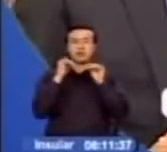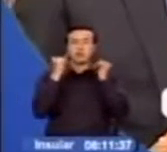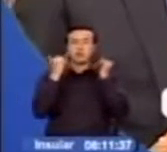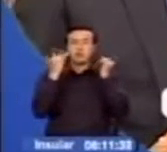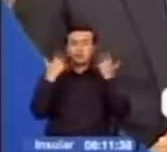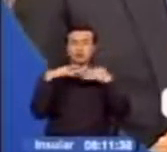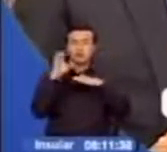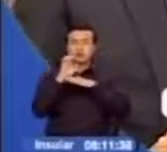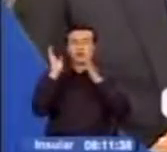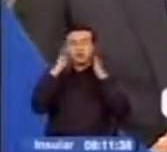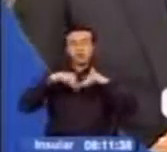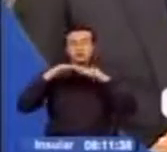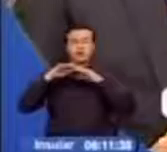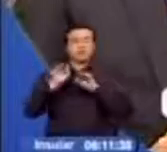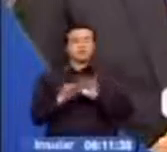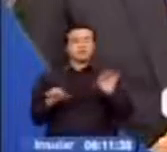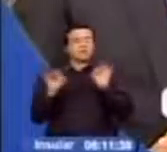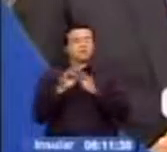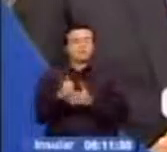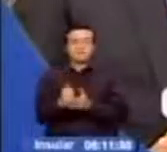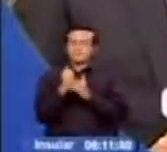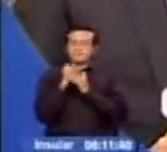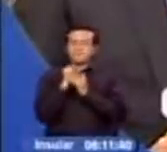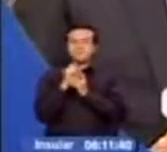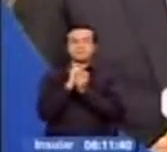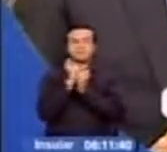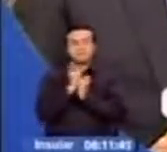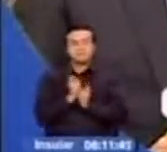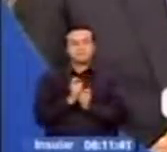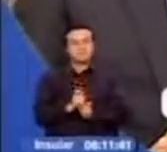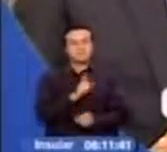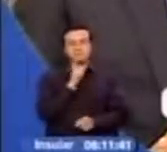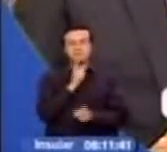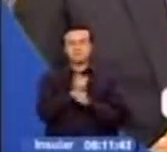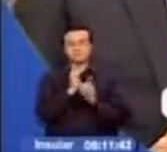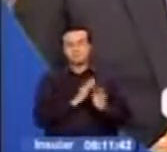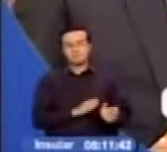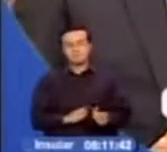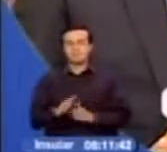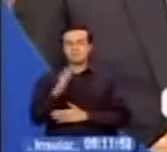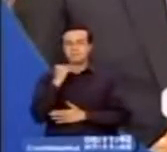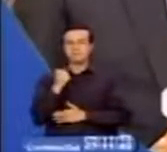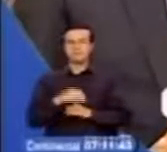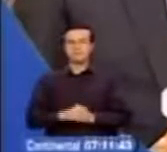recibido nuestra patria deben servirnos para corregir rumbos y para organizarnos mejor.